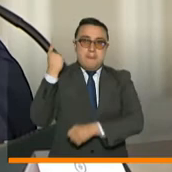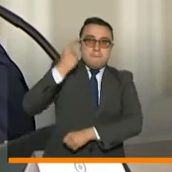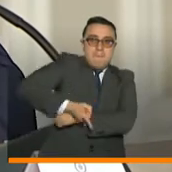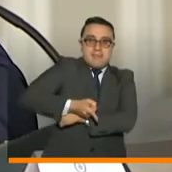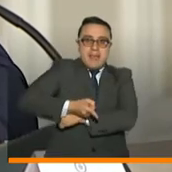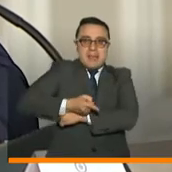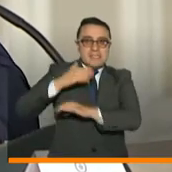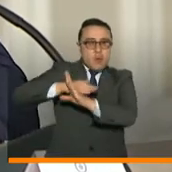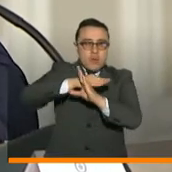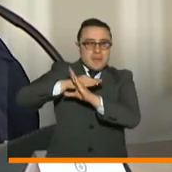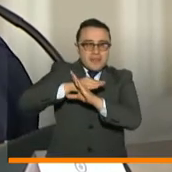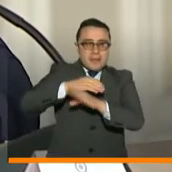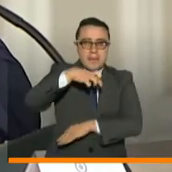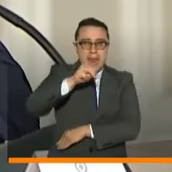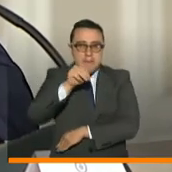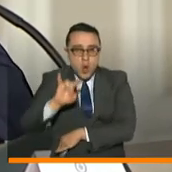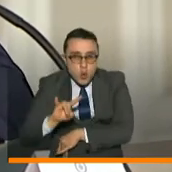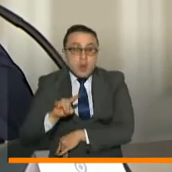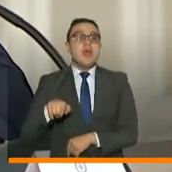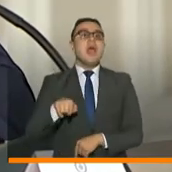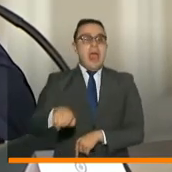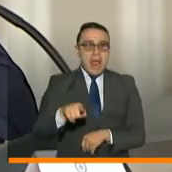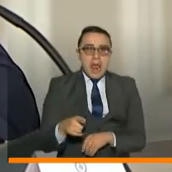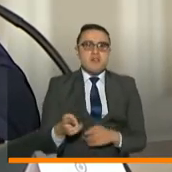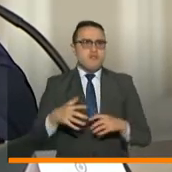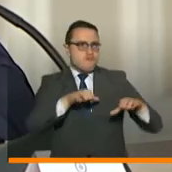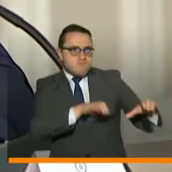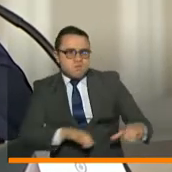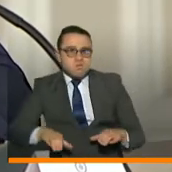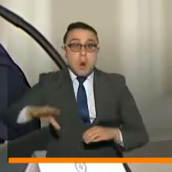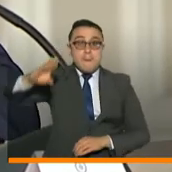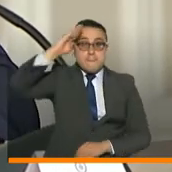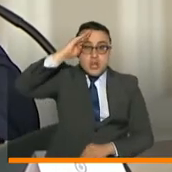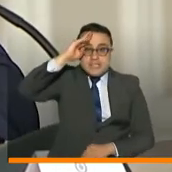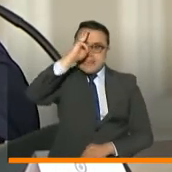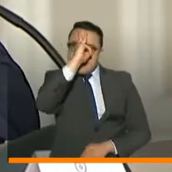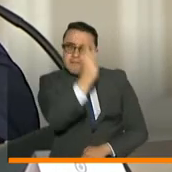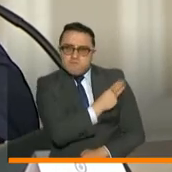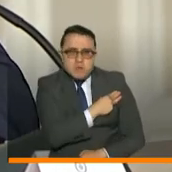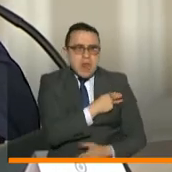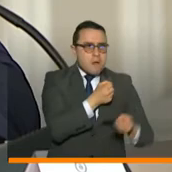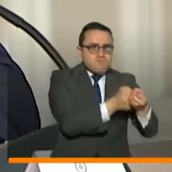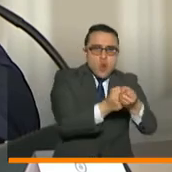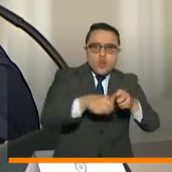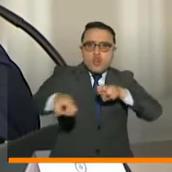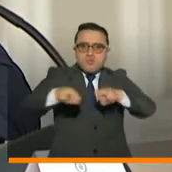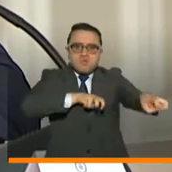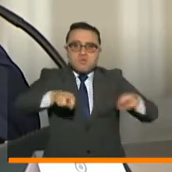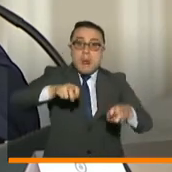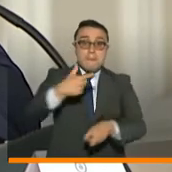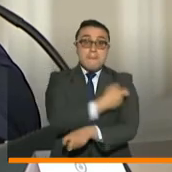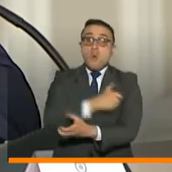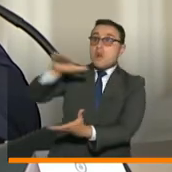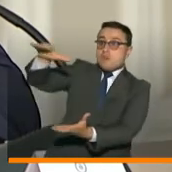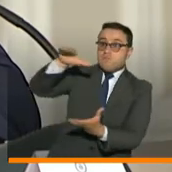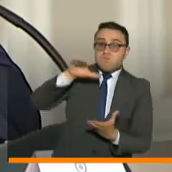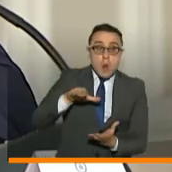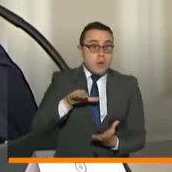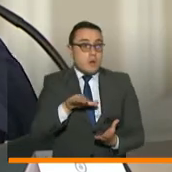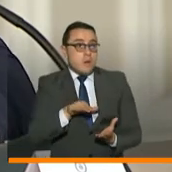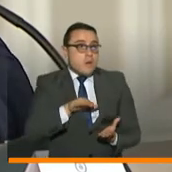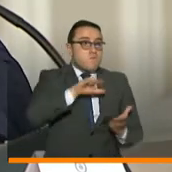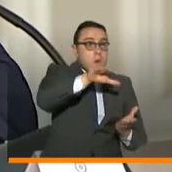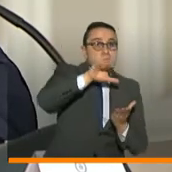coordinaremos todas las acciones relacionadas con el acompañamiento de la fuerza pública al transporte al almacenamiento y por supuesto a la aplicación de la vacuna